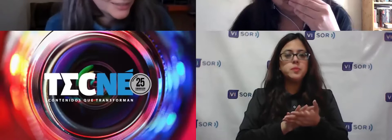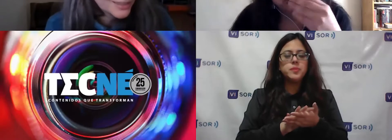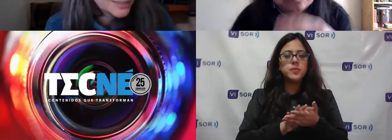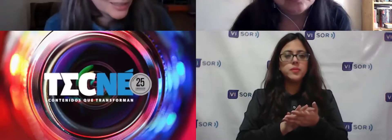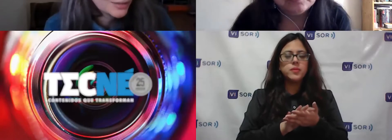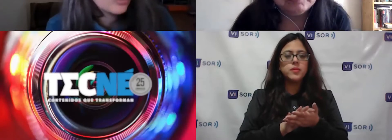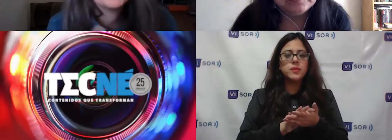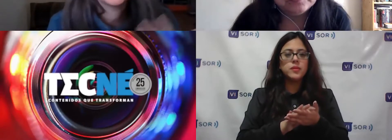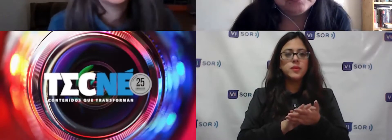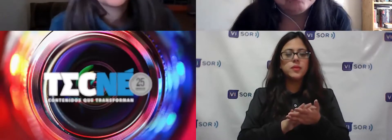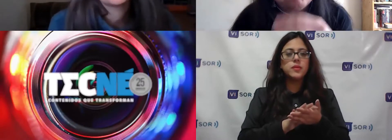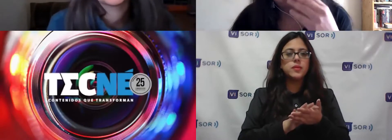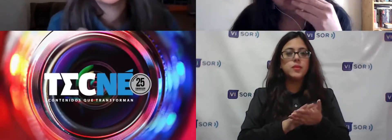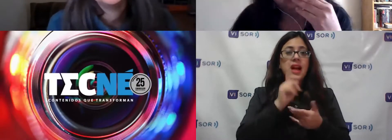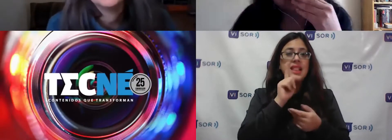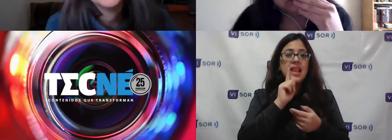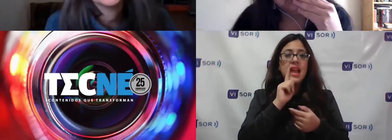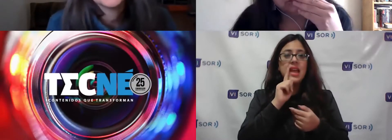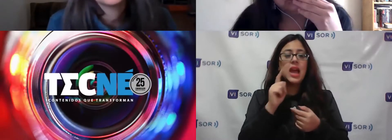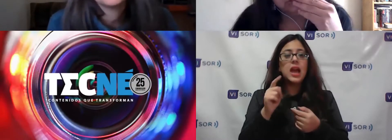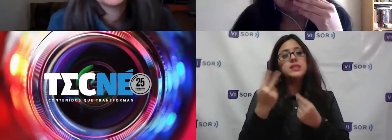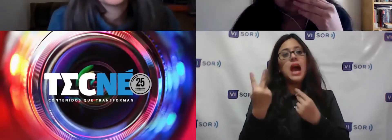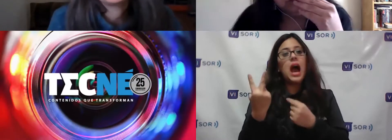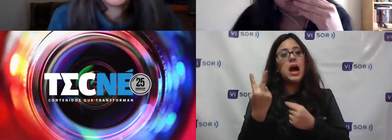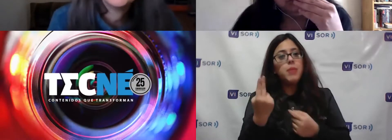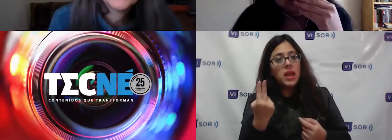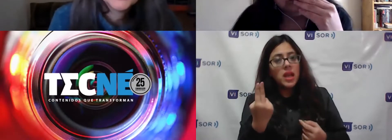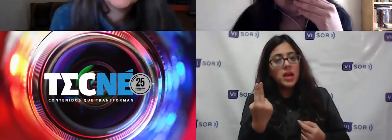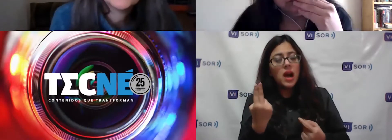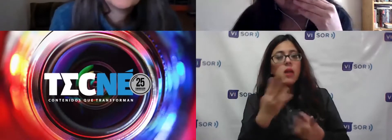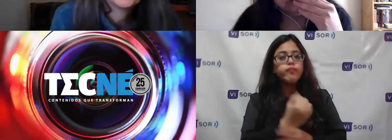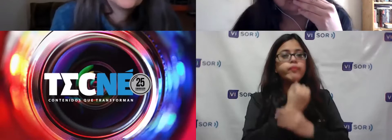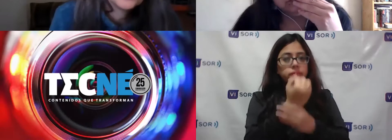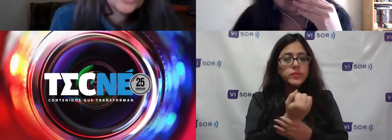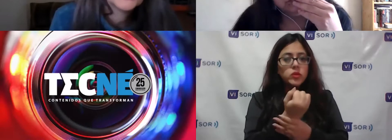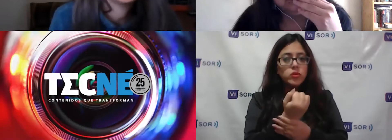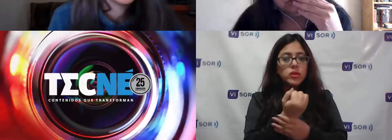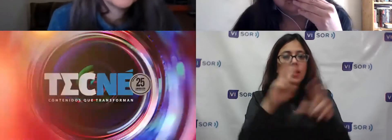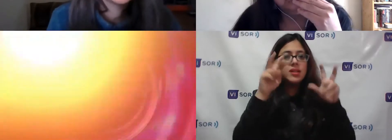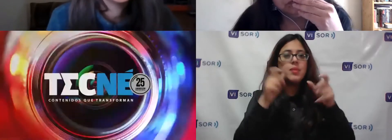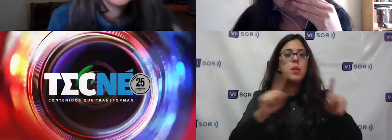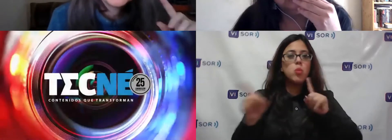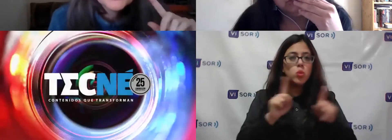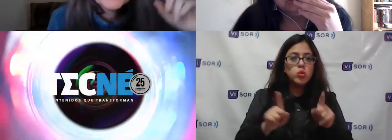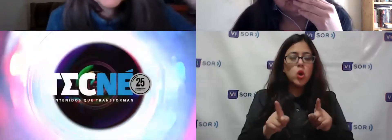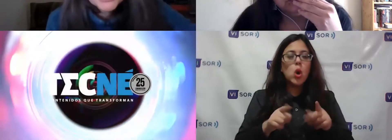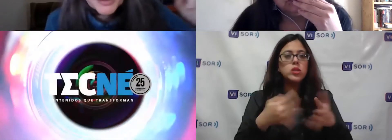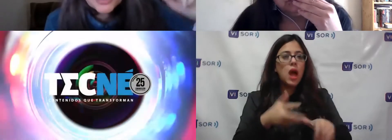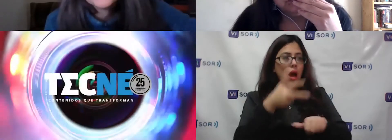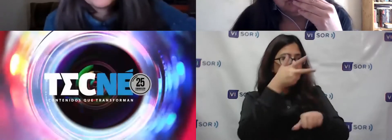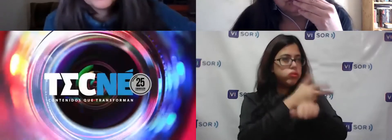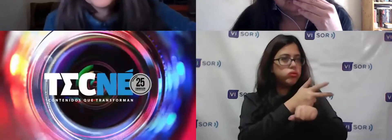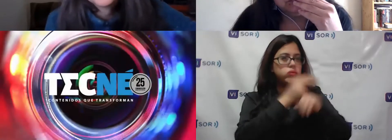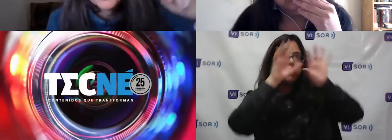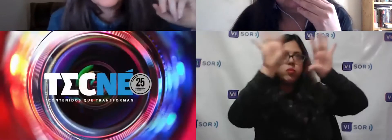esta dupla creativa en algún momento en el presente que es en la producción en el montaje y todo y alguien también que esté